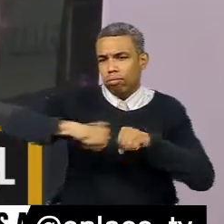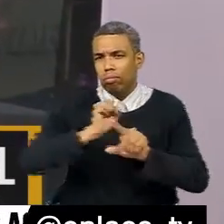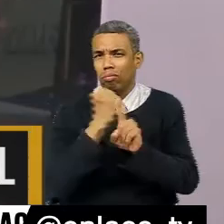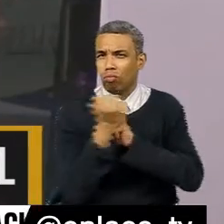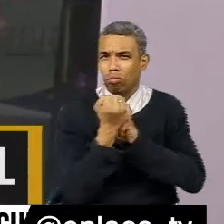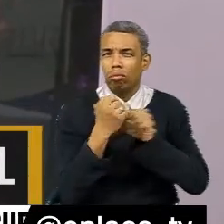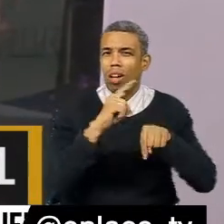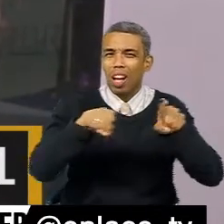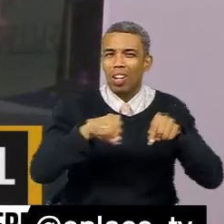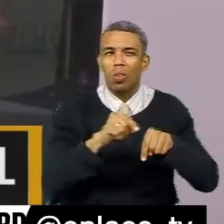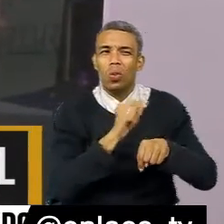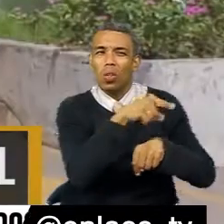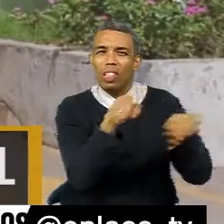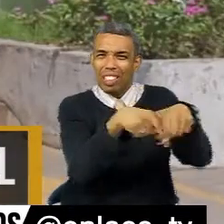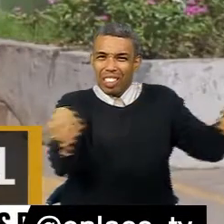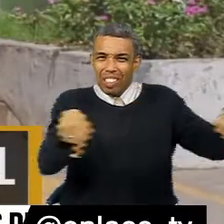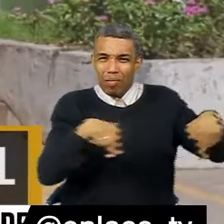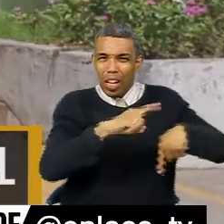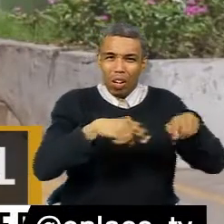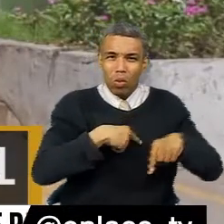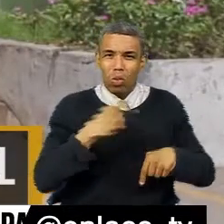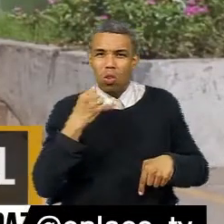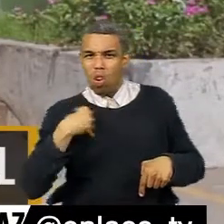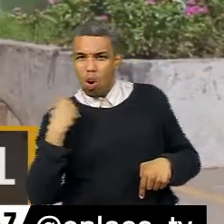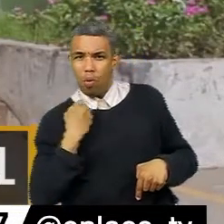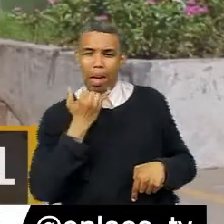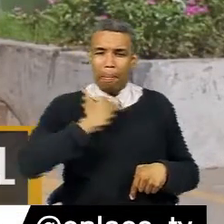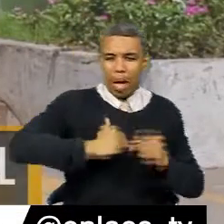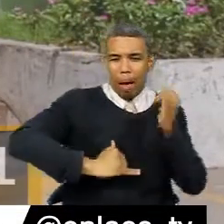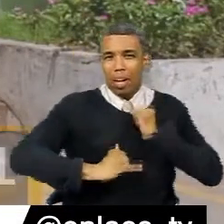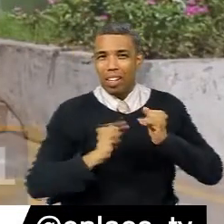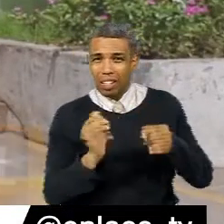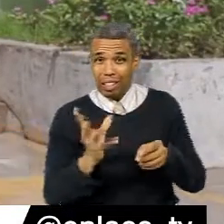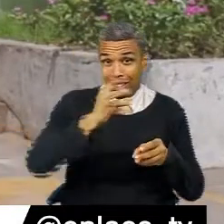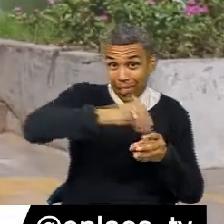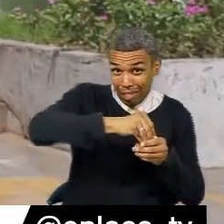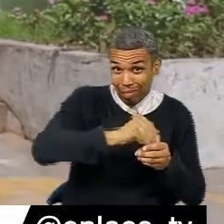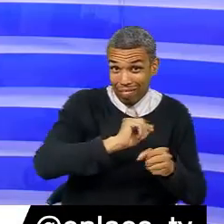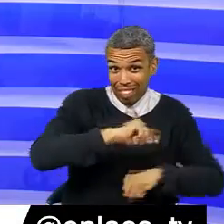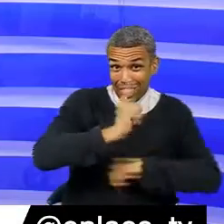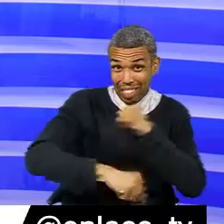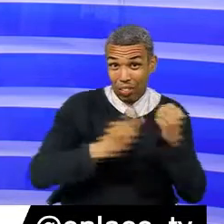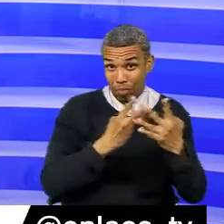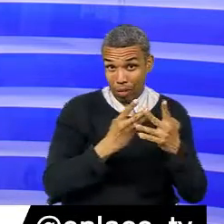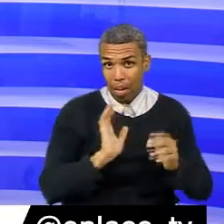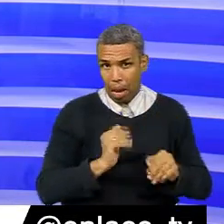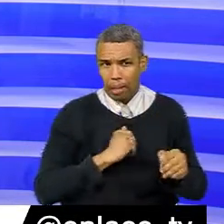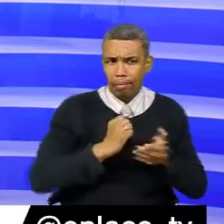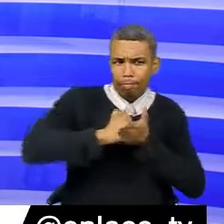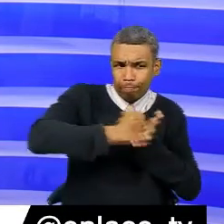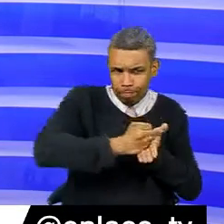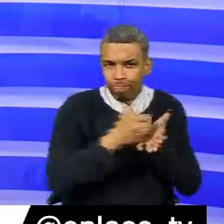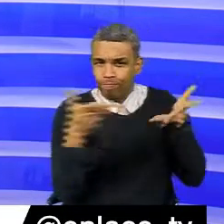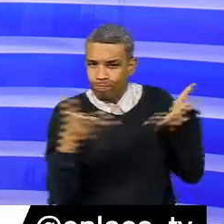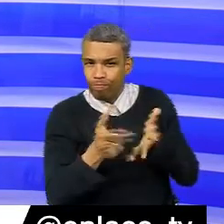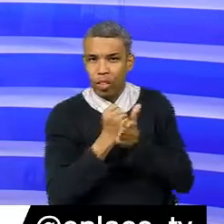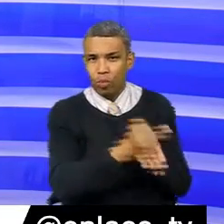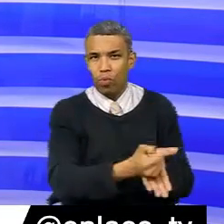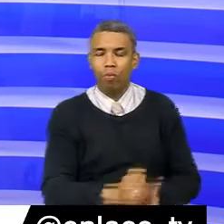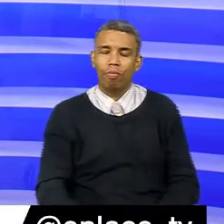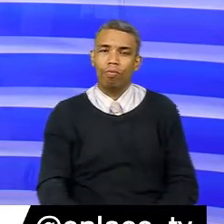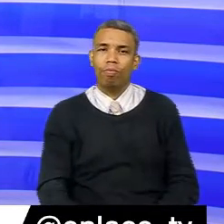en el Centro de Recepción y Observación del Menor Infractor Cromi en Barranca Bermeja. Y la Universidad de La Paz